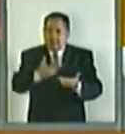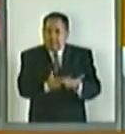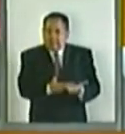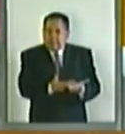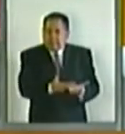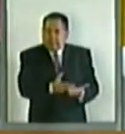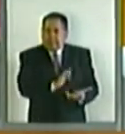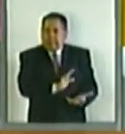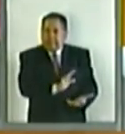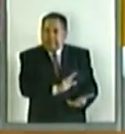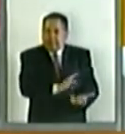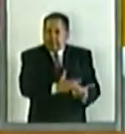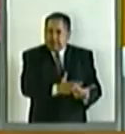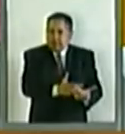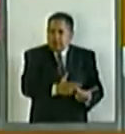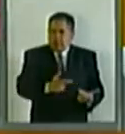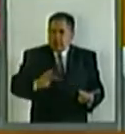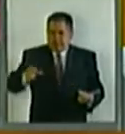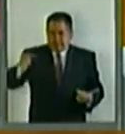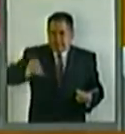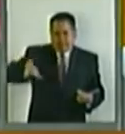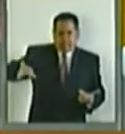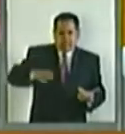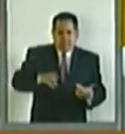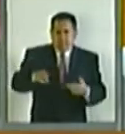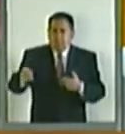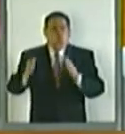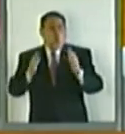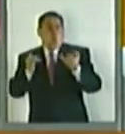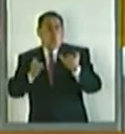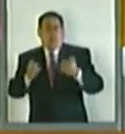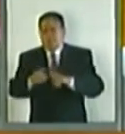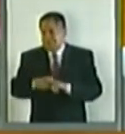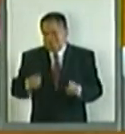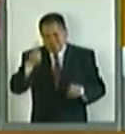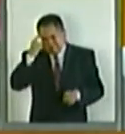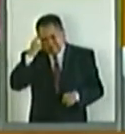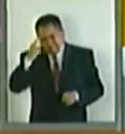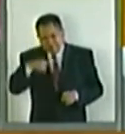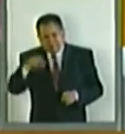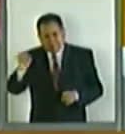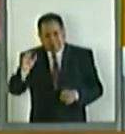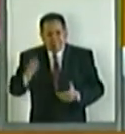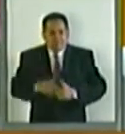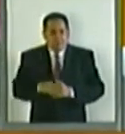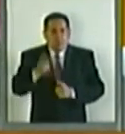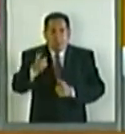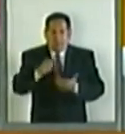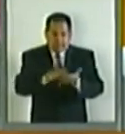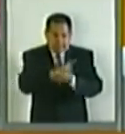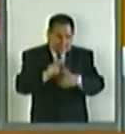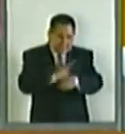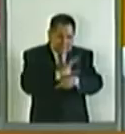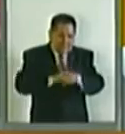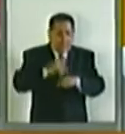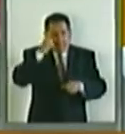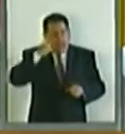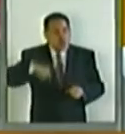petróleo, de verdad me parece un despropósito. Pero por eso la reforma energética, para que